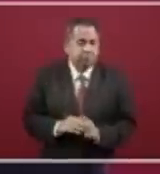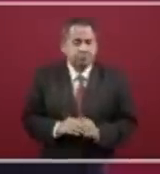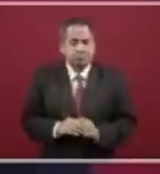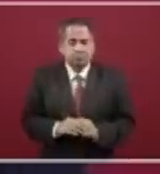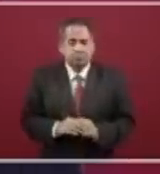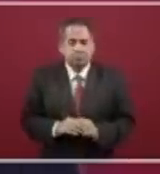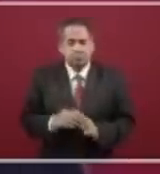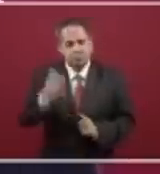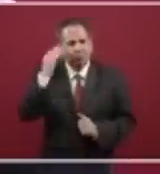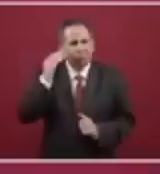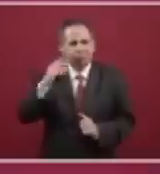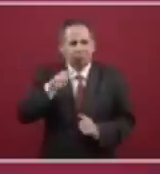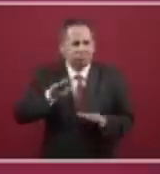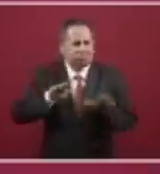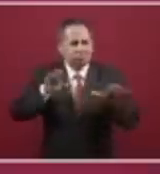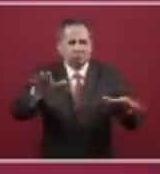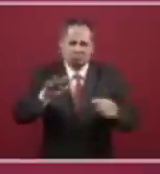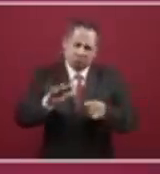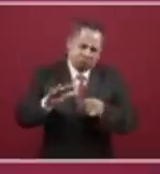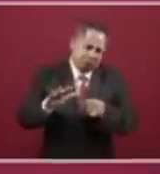que iban los aviones